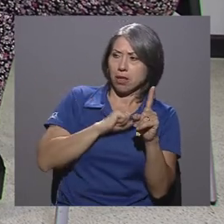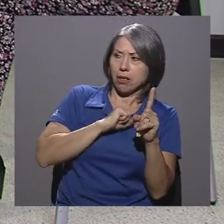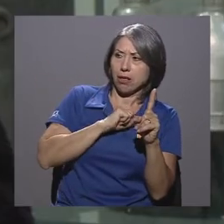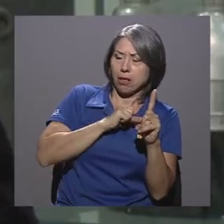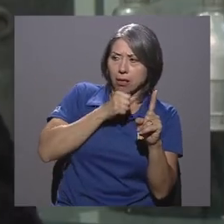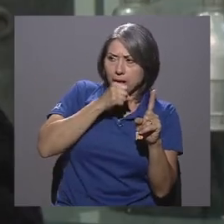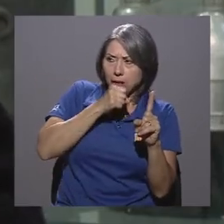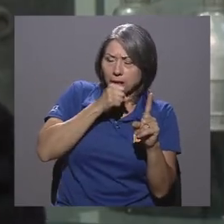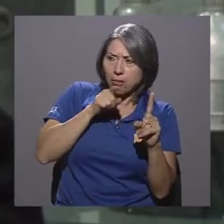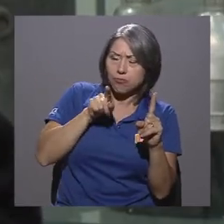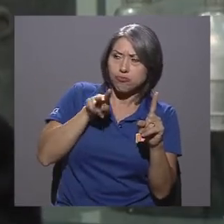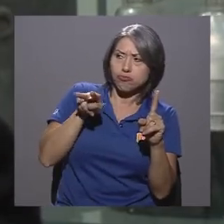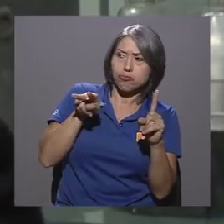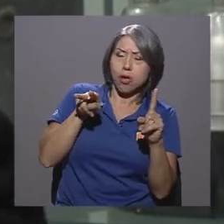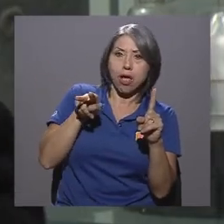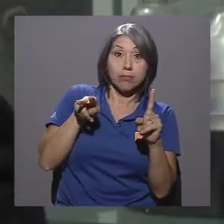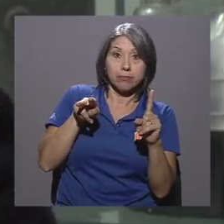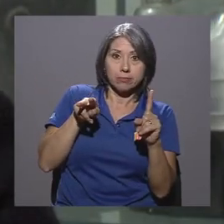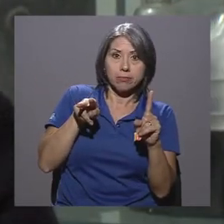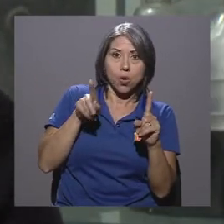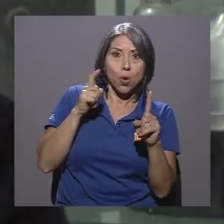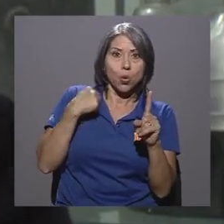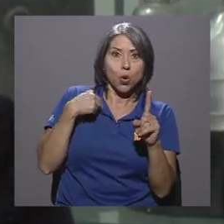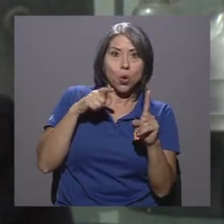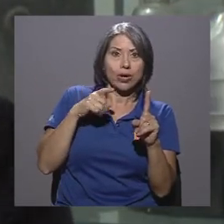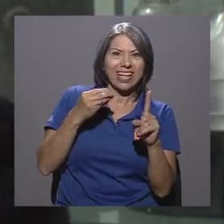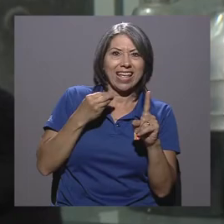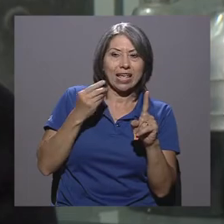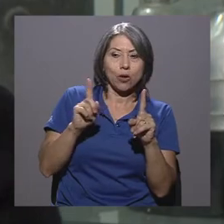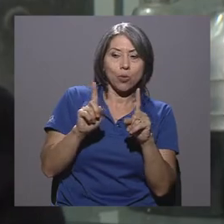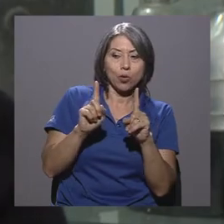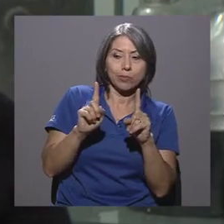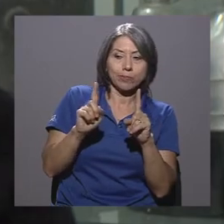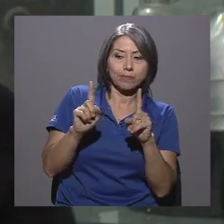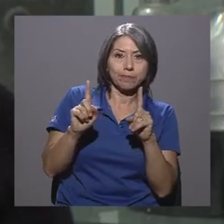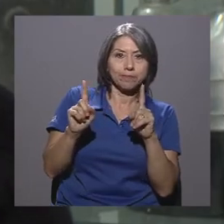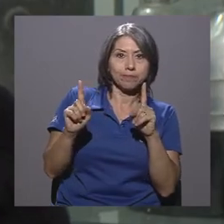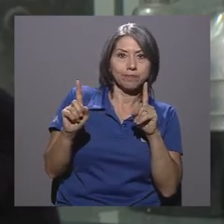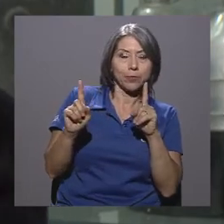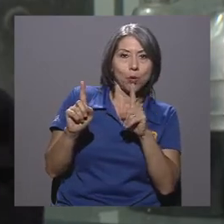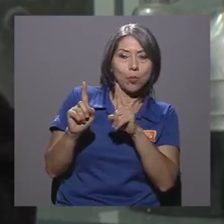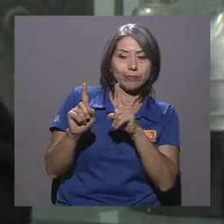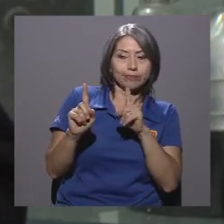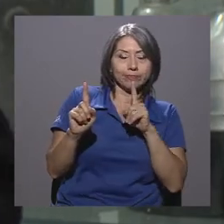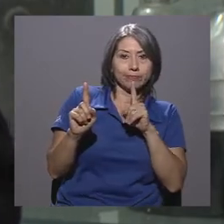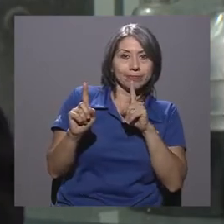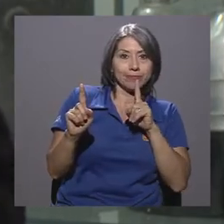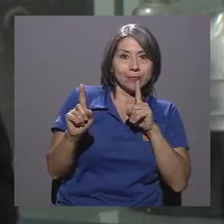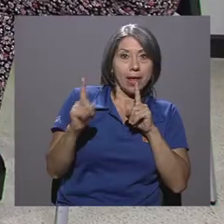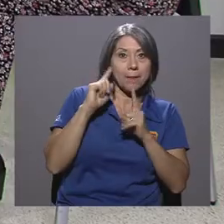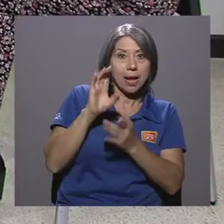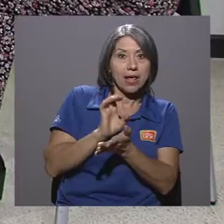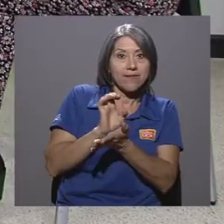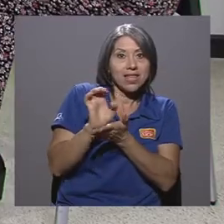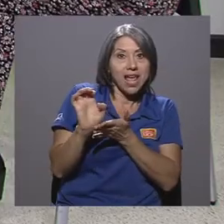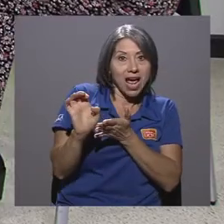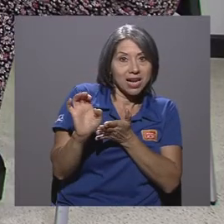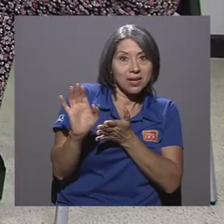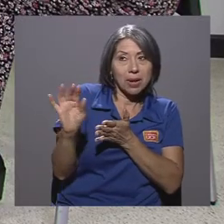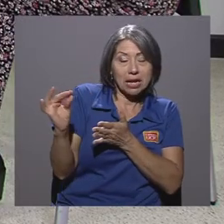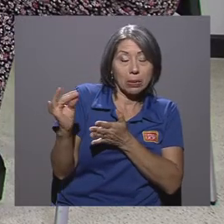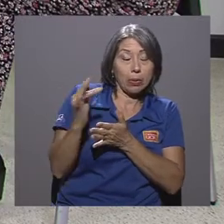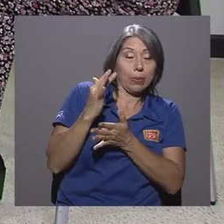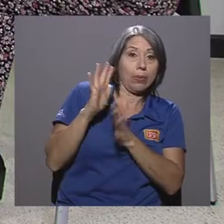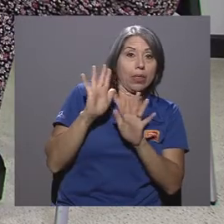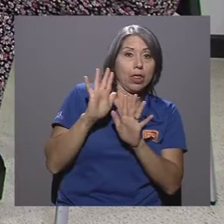respiratorio, pues uno lo que tiene que mandar es guardar la distancia para por lo menos evitar que las gotitas lleguen hasta